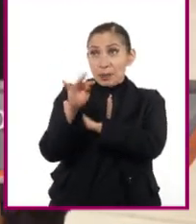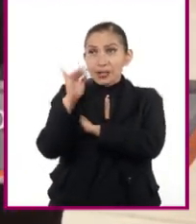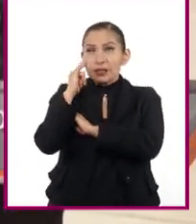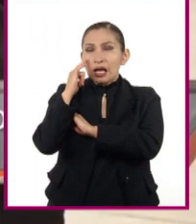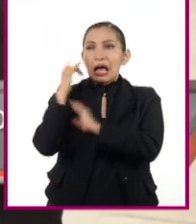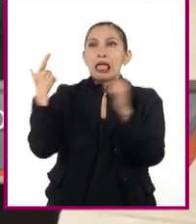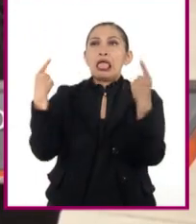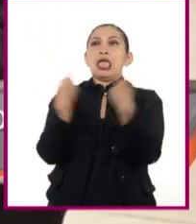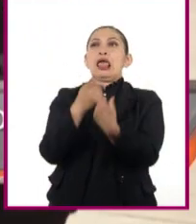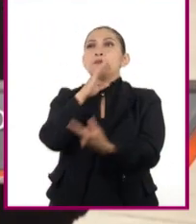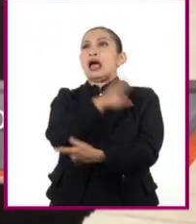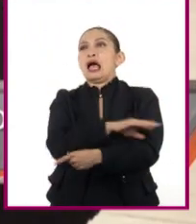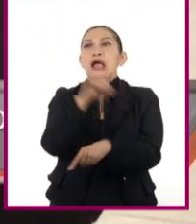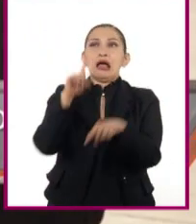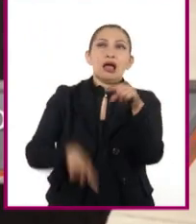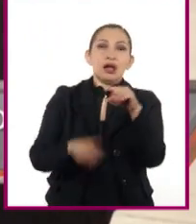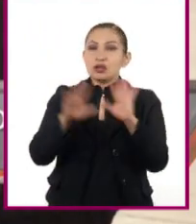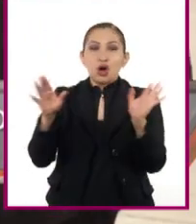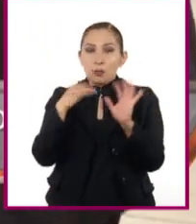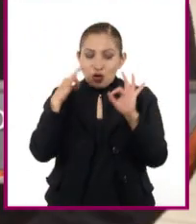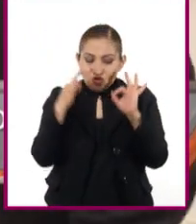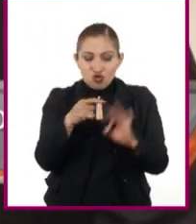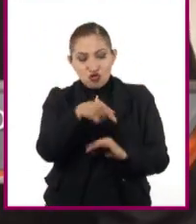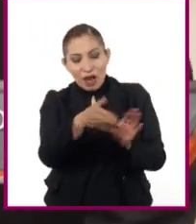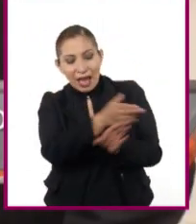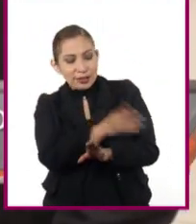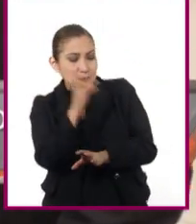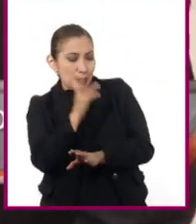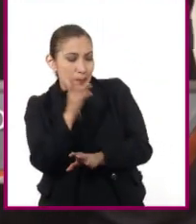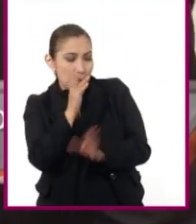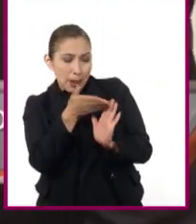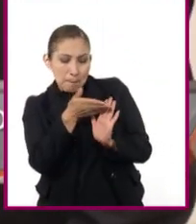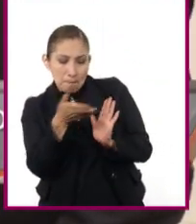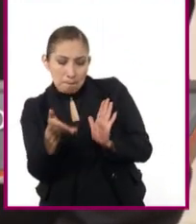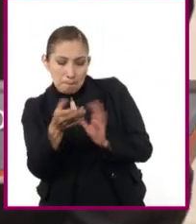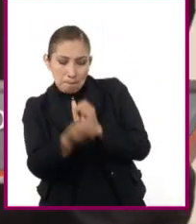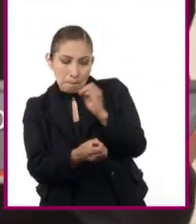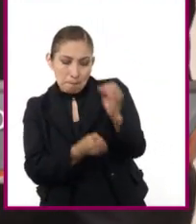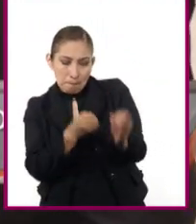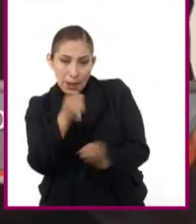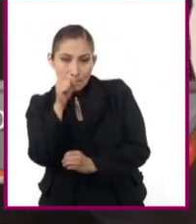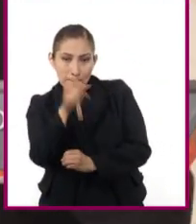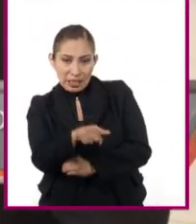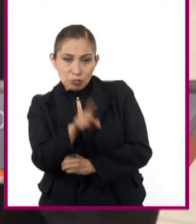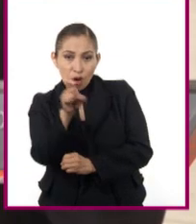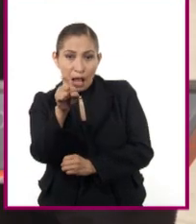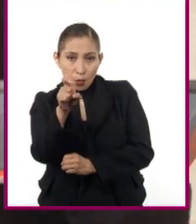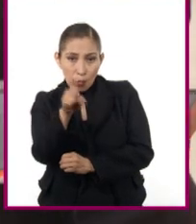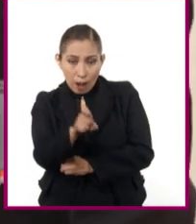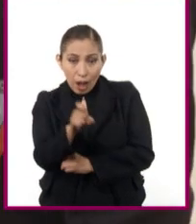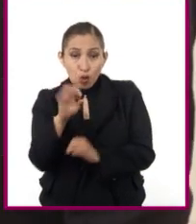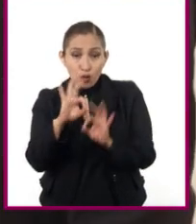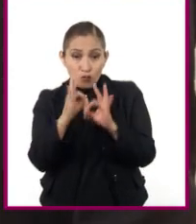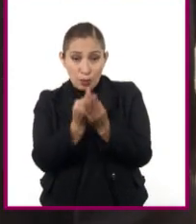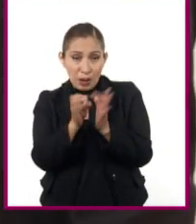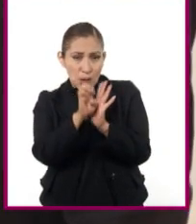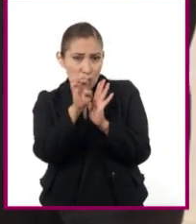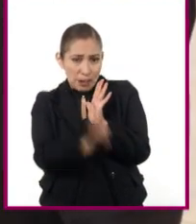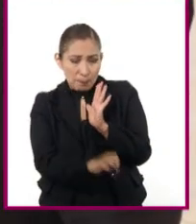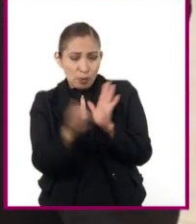que después desbaratar y volver a hacer. Una obra de estas, o más bien el